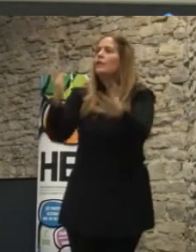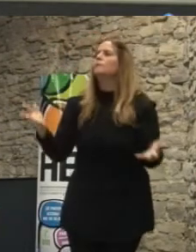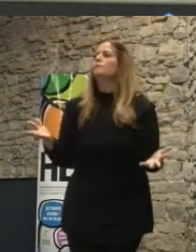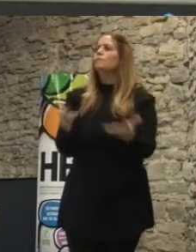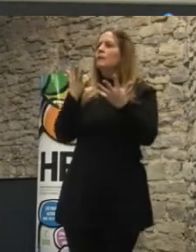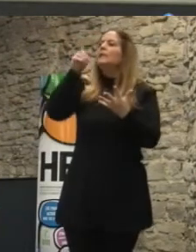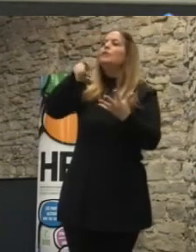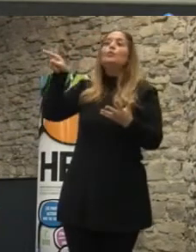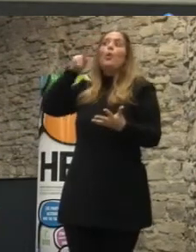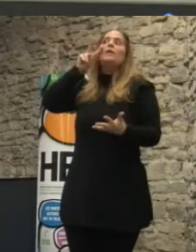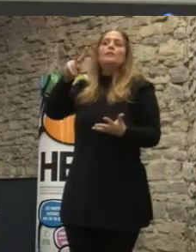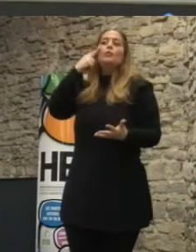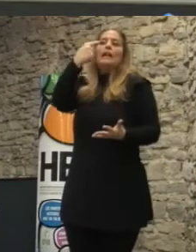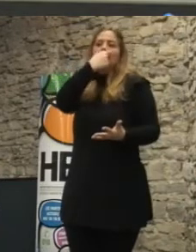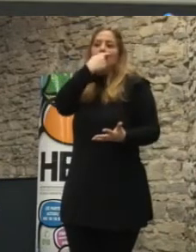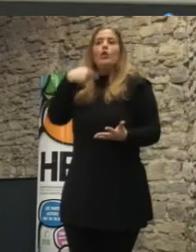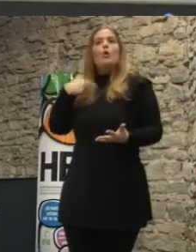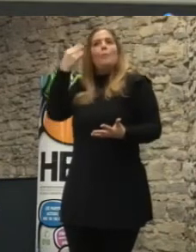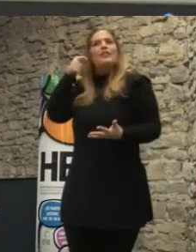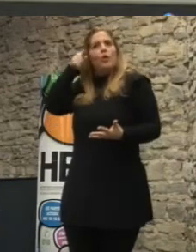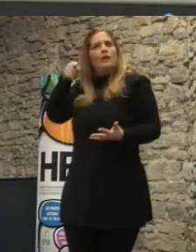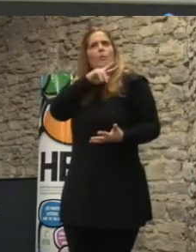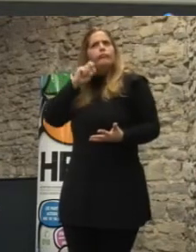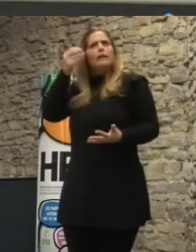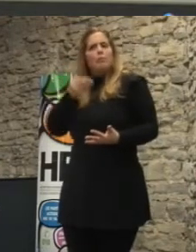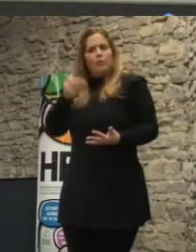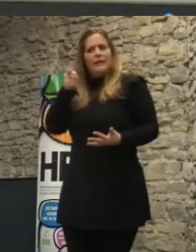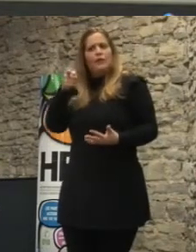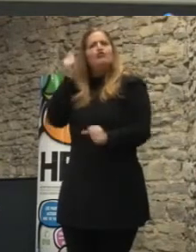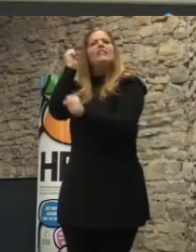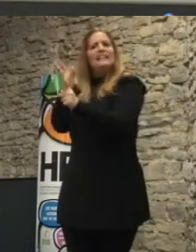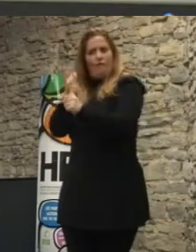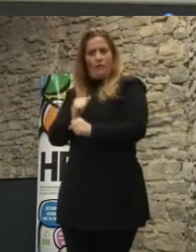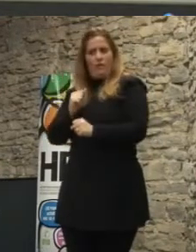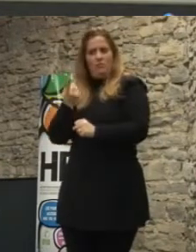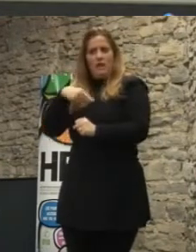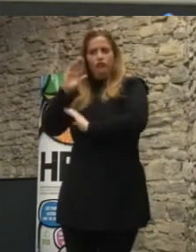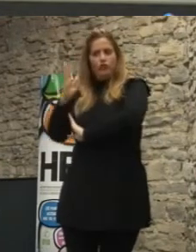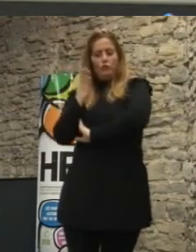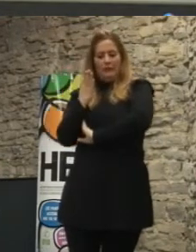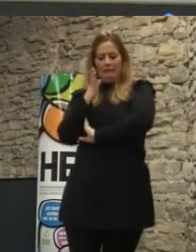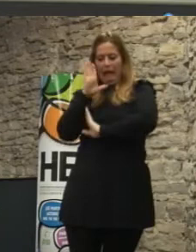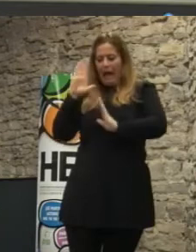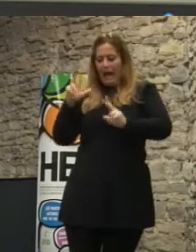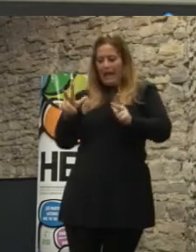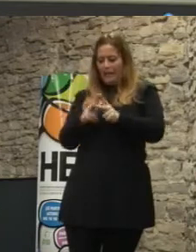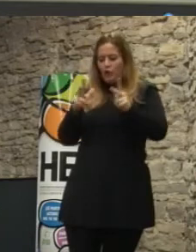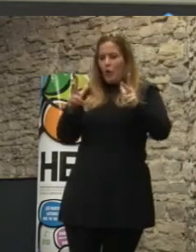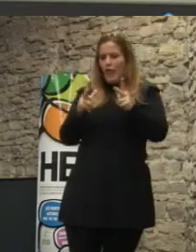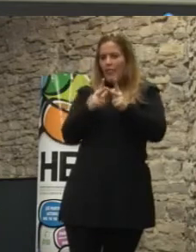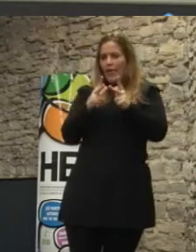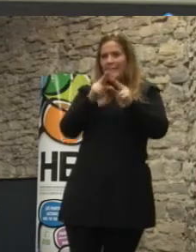es clave, es un desafío que se nos plantea a la sociedad internacional,